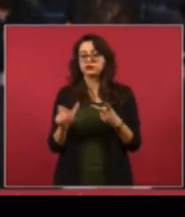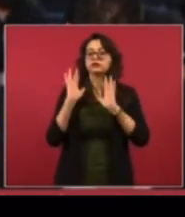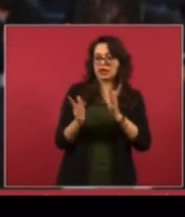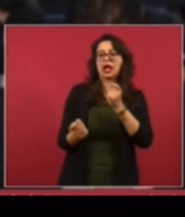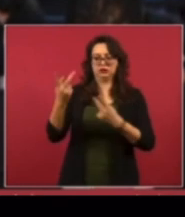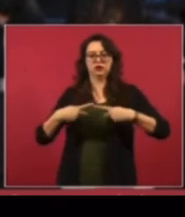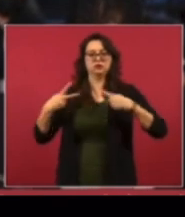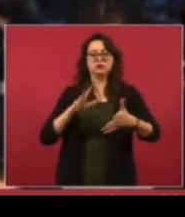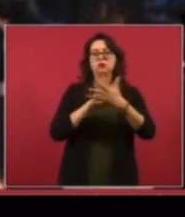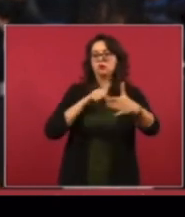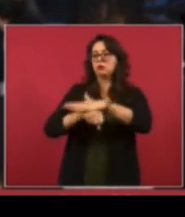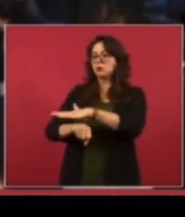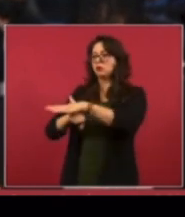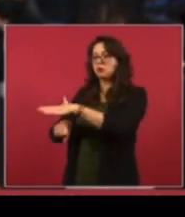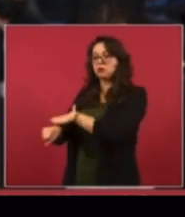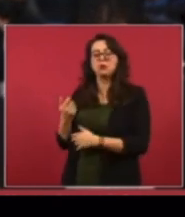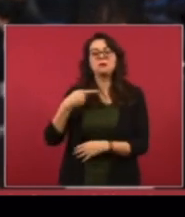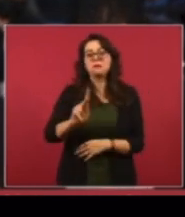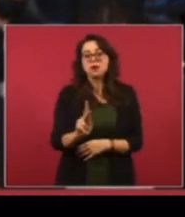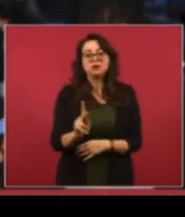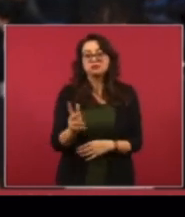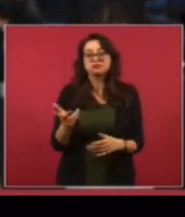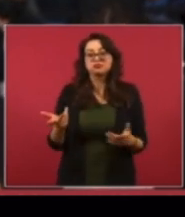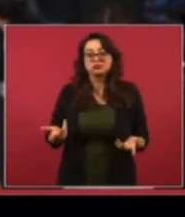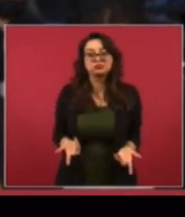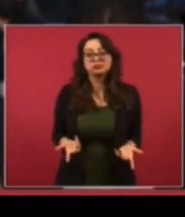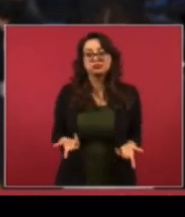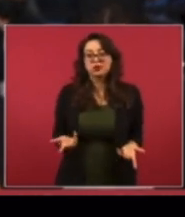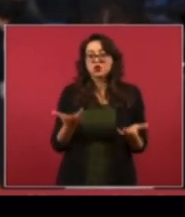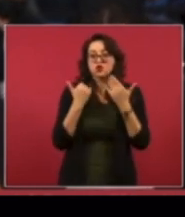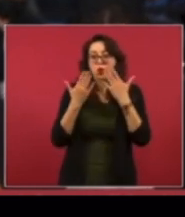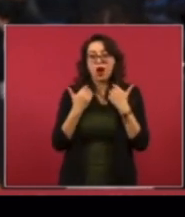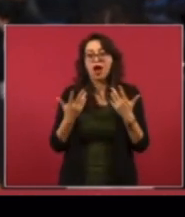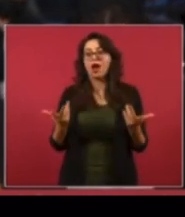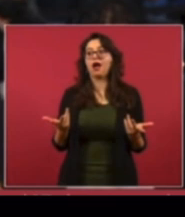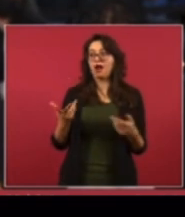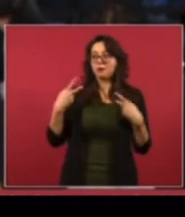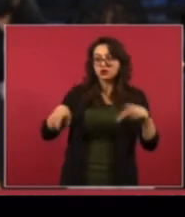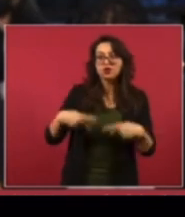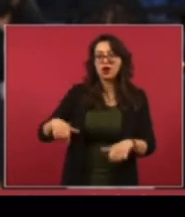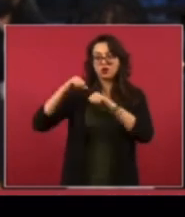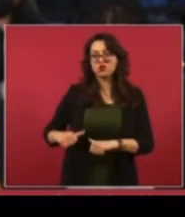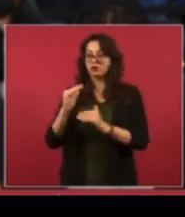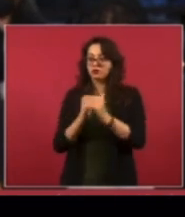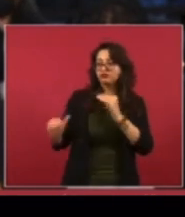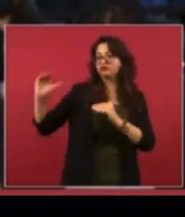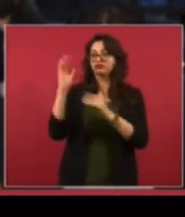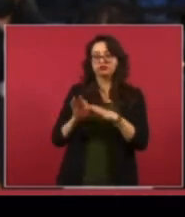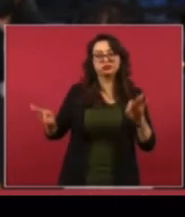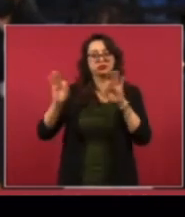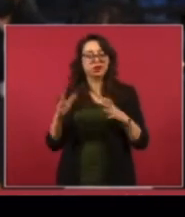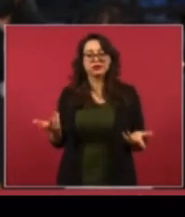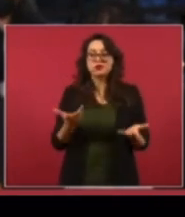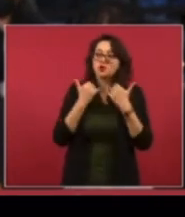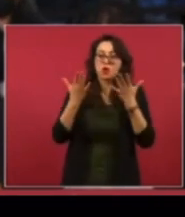algunas órdenes de aprehensión Pues seguimos sin ver que haya Como dijo Vicente que caigan en esta en esta en este caso Y pareciera Pues